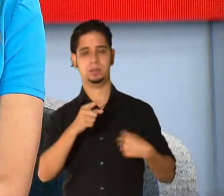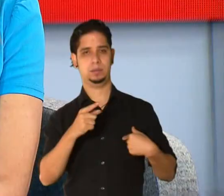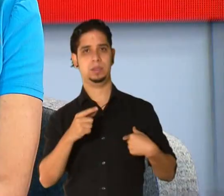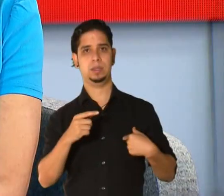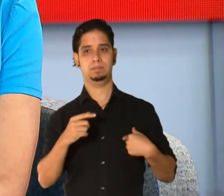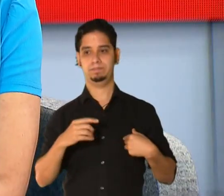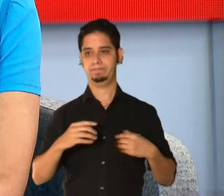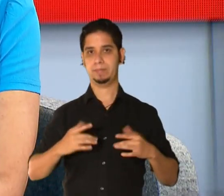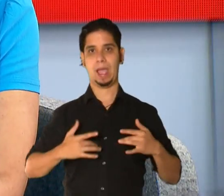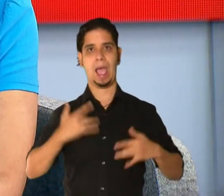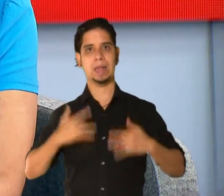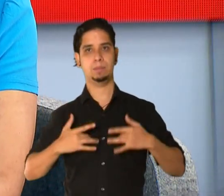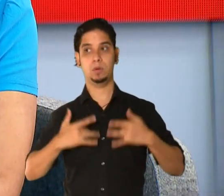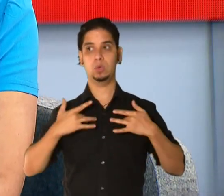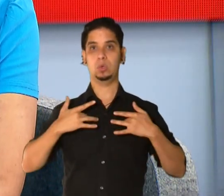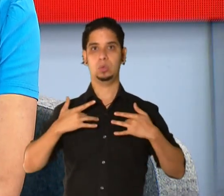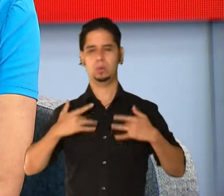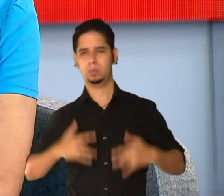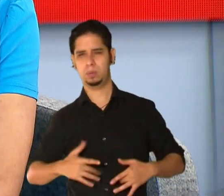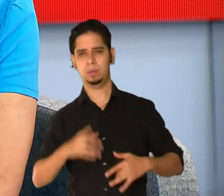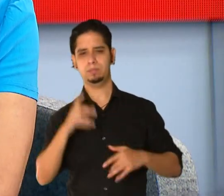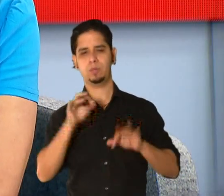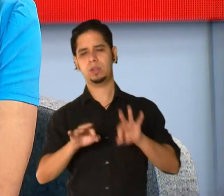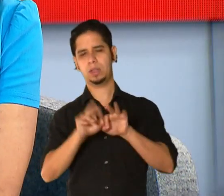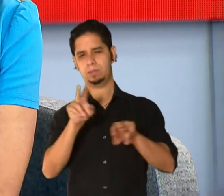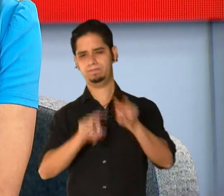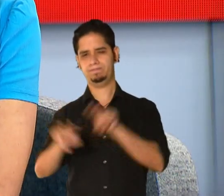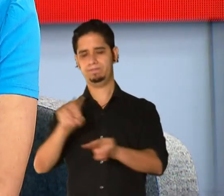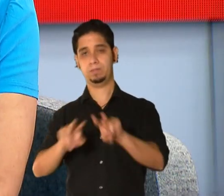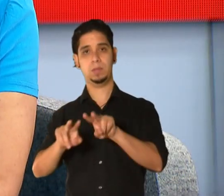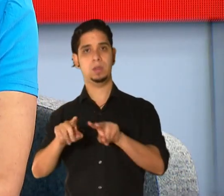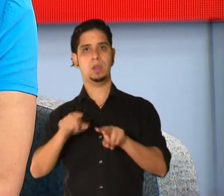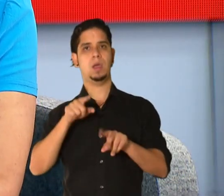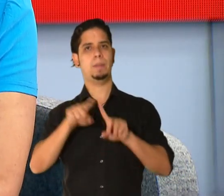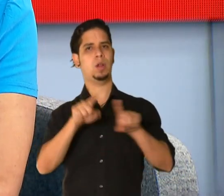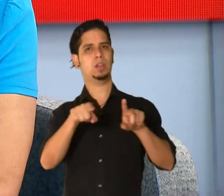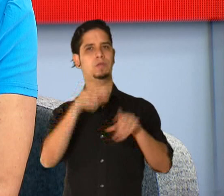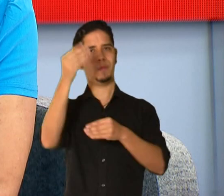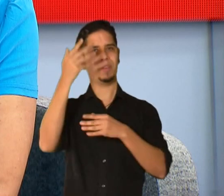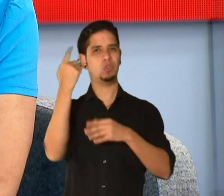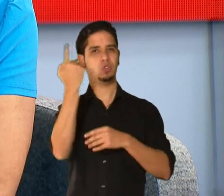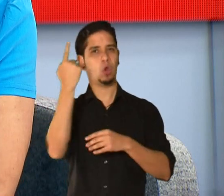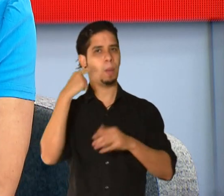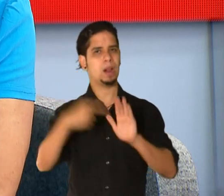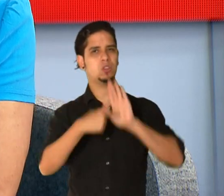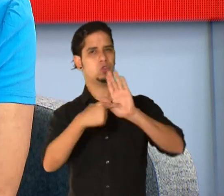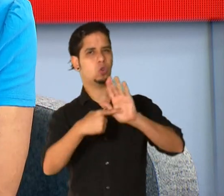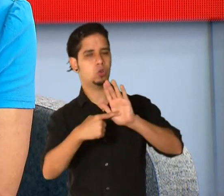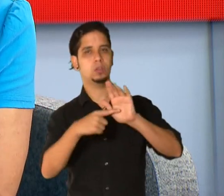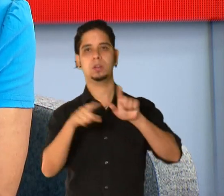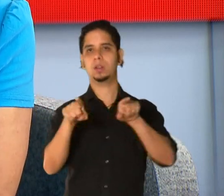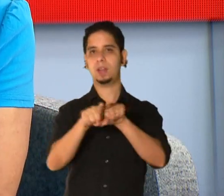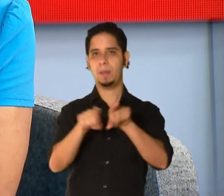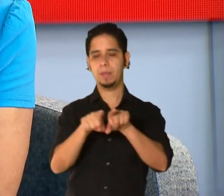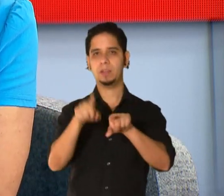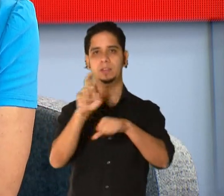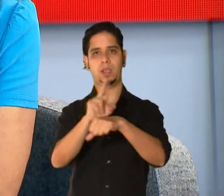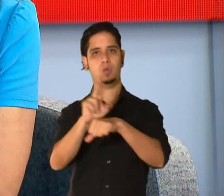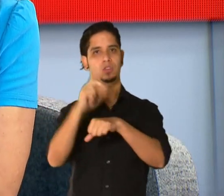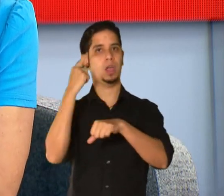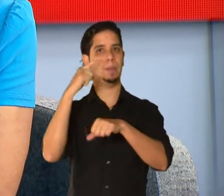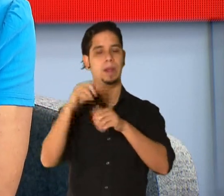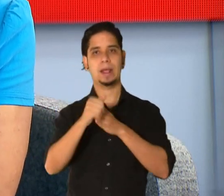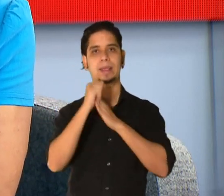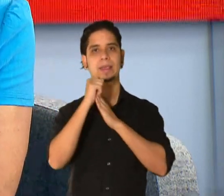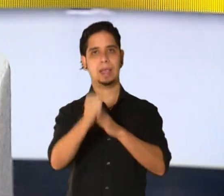Claro, pero toda esta información no es solamente para publicarse, está dirigido como un instrumento para guiar